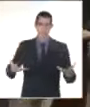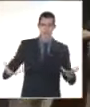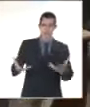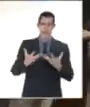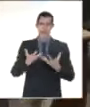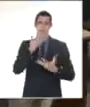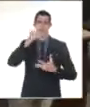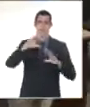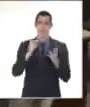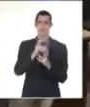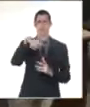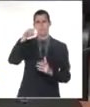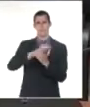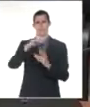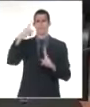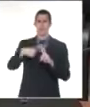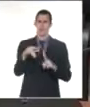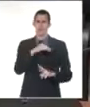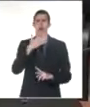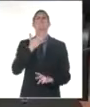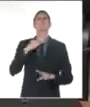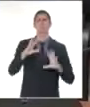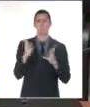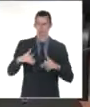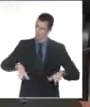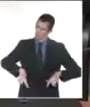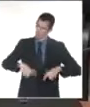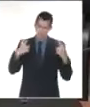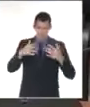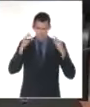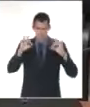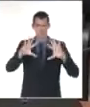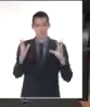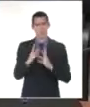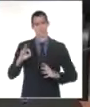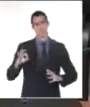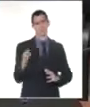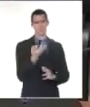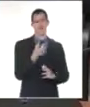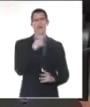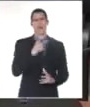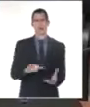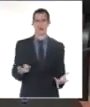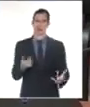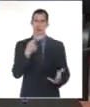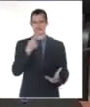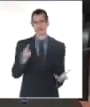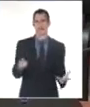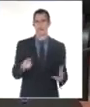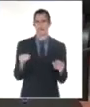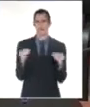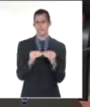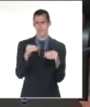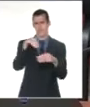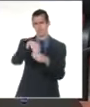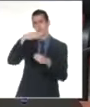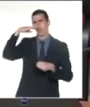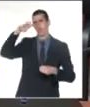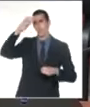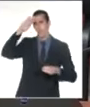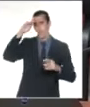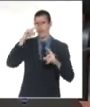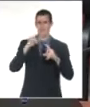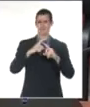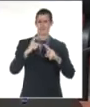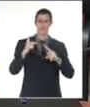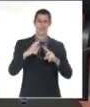bienes y en la prestación de servicios. O sea, no puede haber un ejercicio de movilización en Cuba hoy de los trabajadores que no